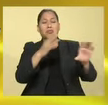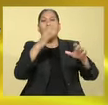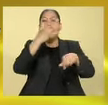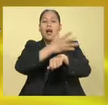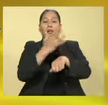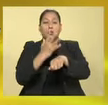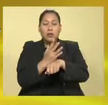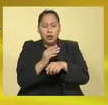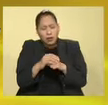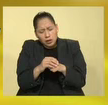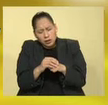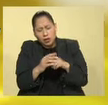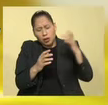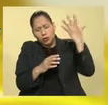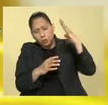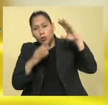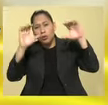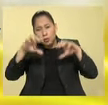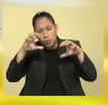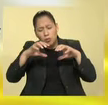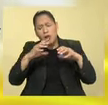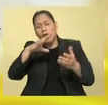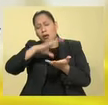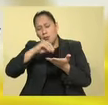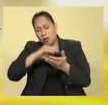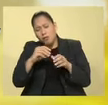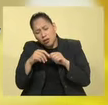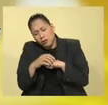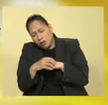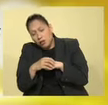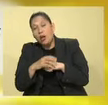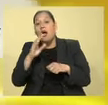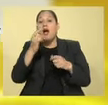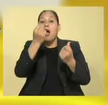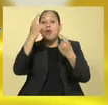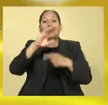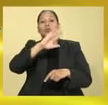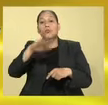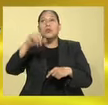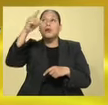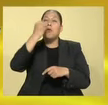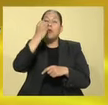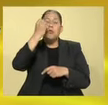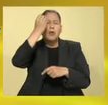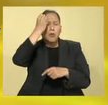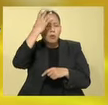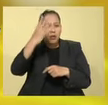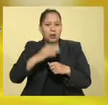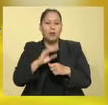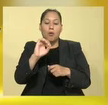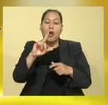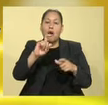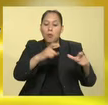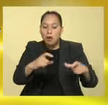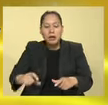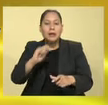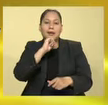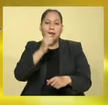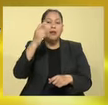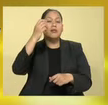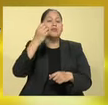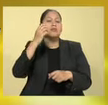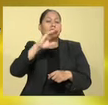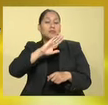azotea el sol la lluvia y se mueren a veces porque se les olvida darles de comer darles hidratarlos Claro claro